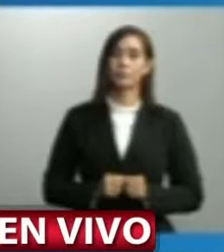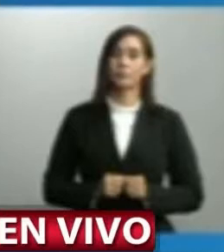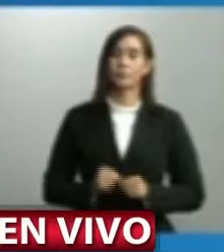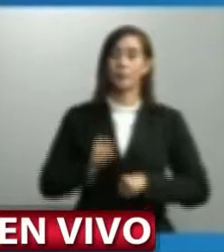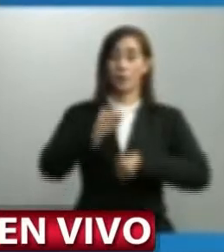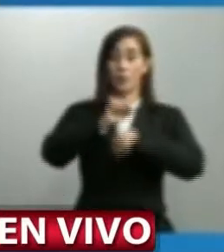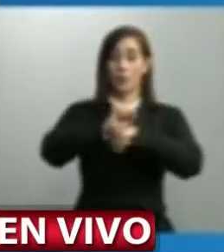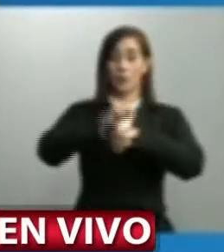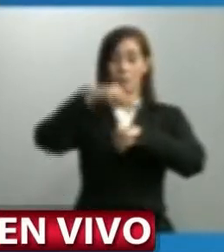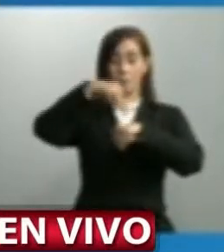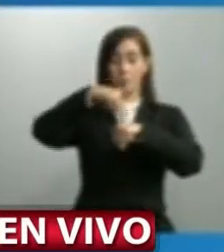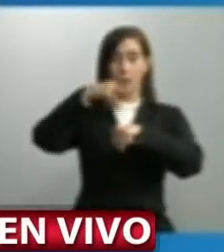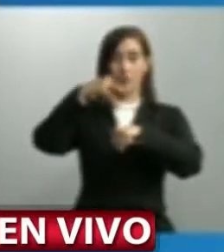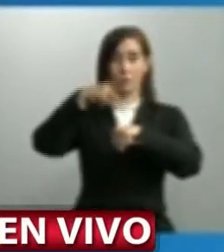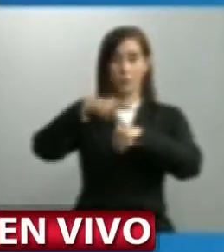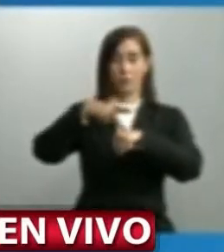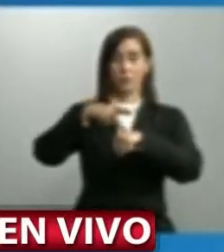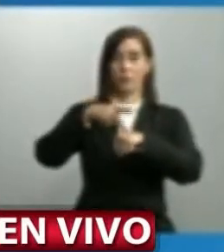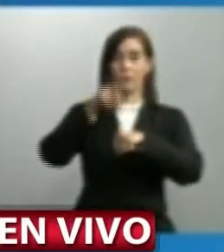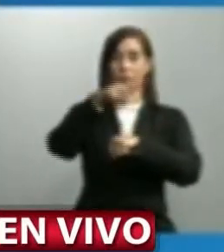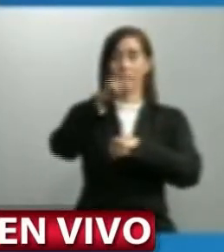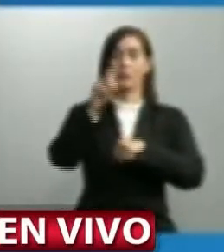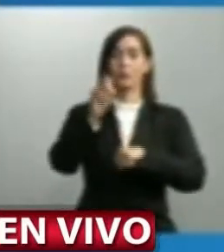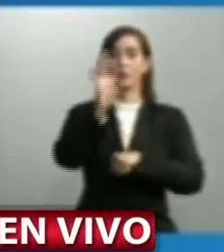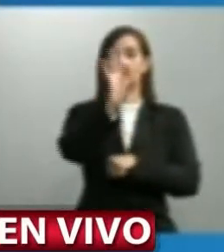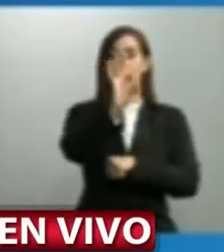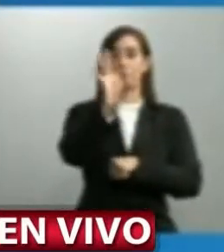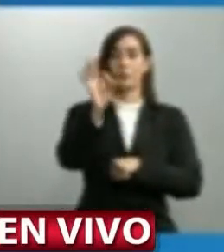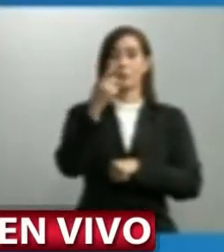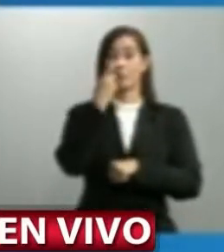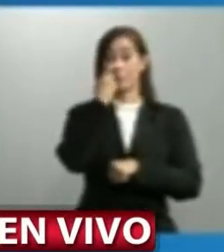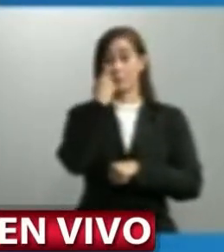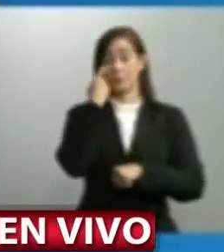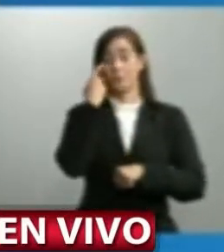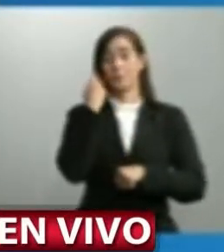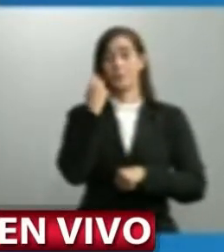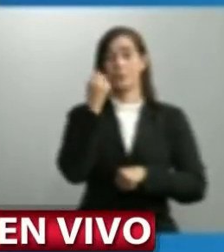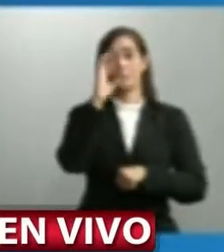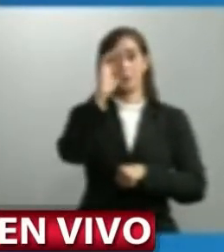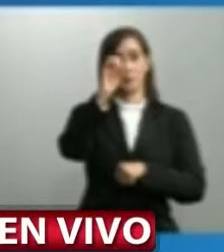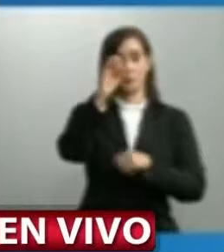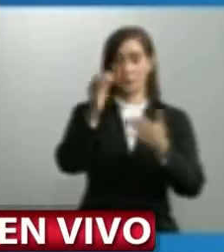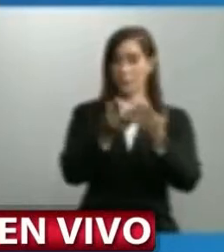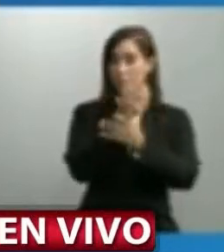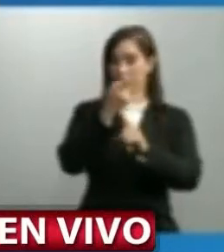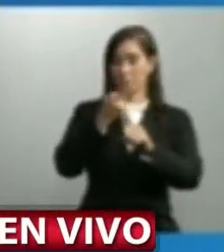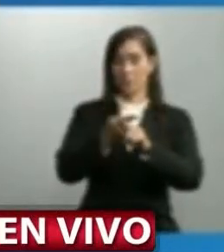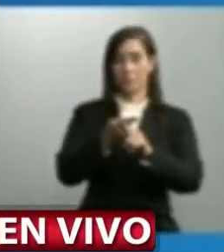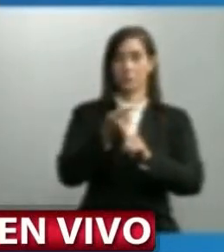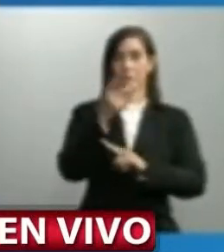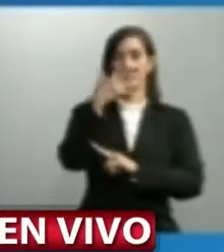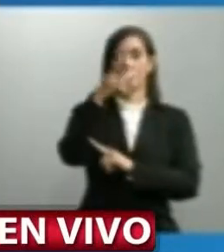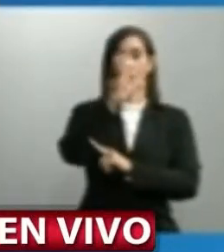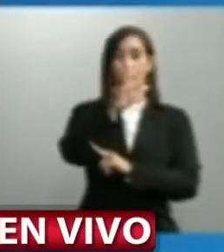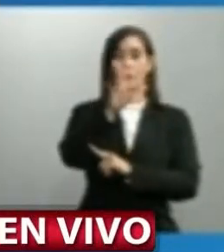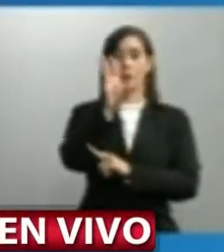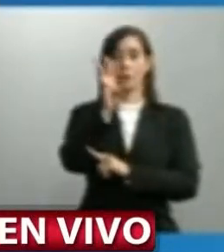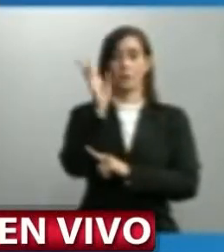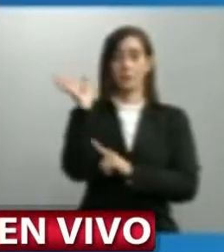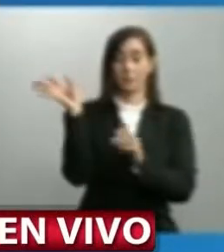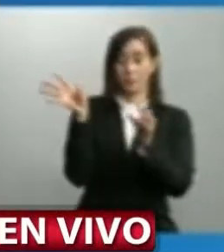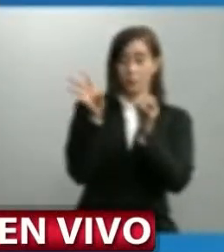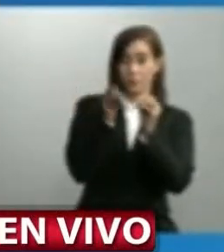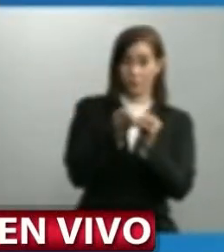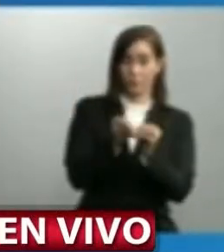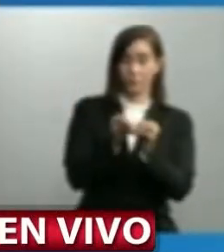Monte Plata, 199 pruebas realizadas, 0 casos nuevos, 36